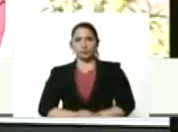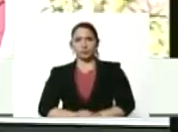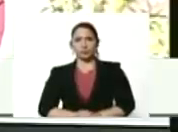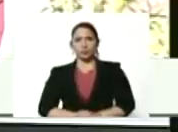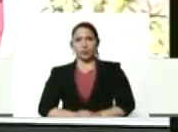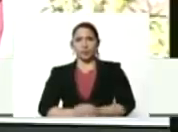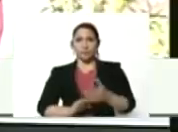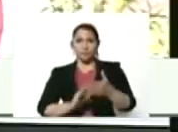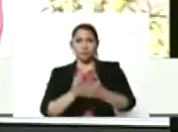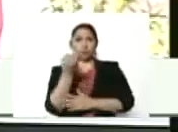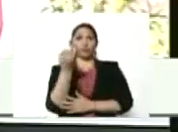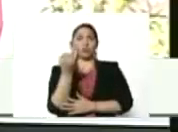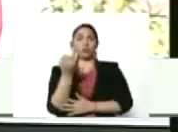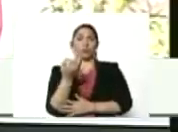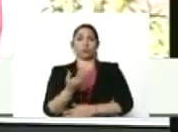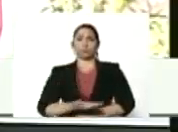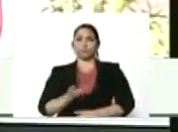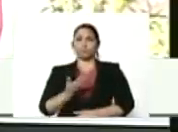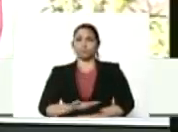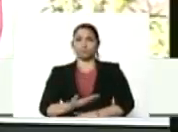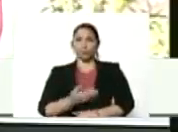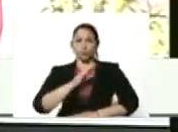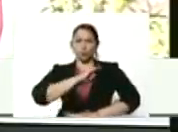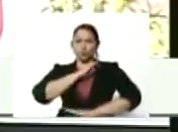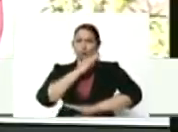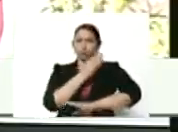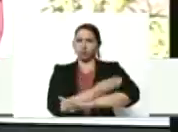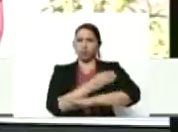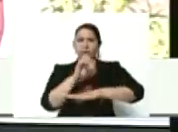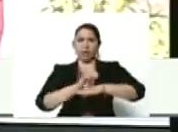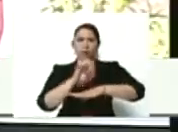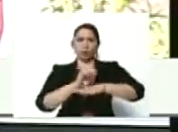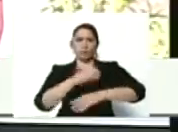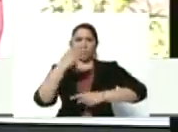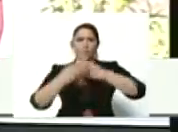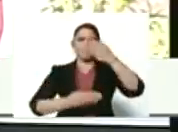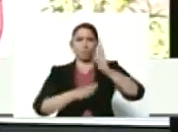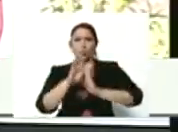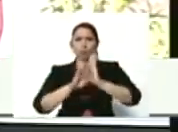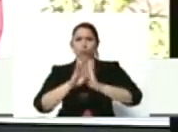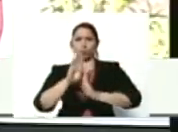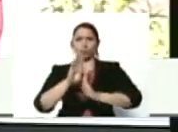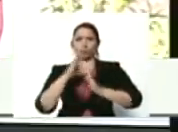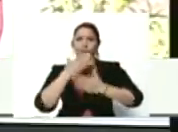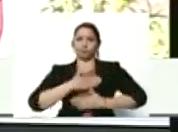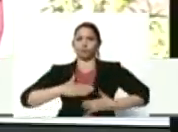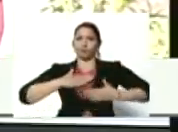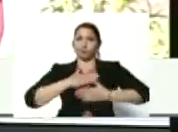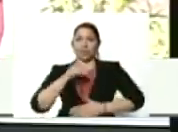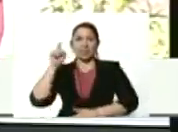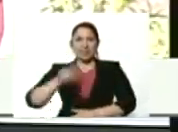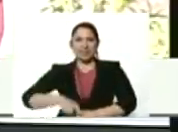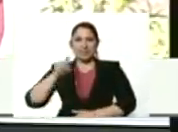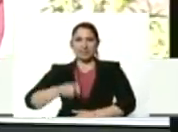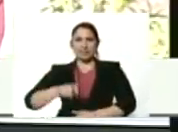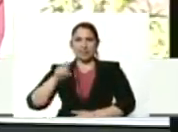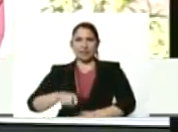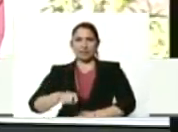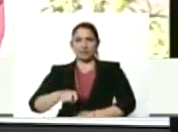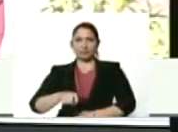fundación, valga la expresión, de una poderosa economía productiva que satisfaga las necesidades